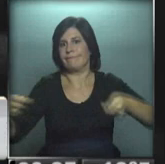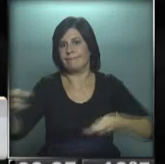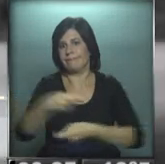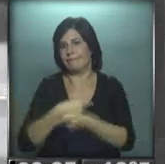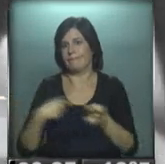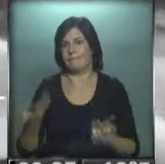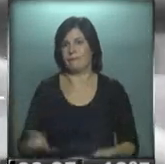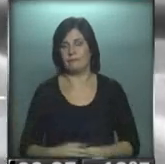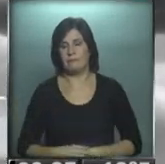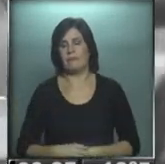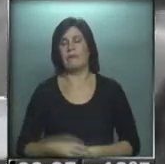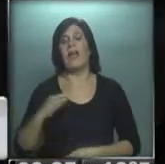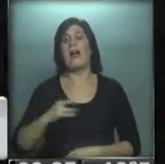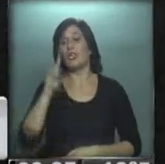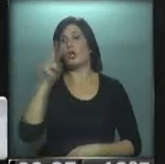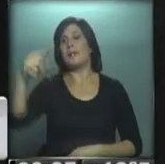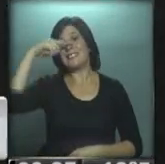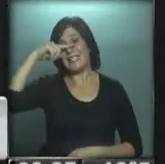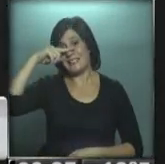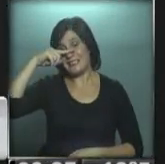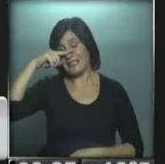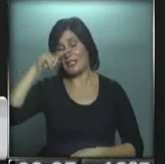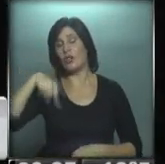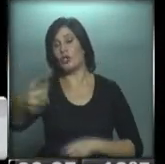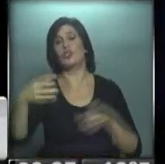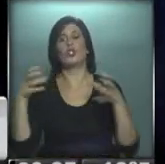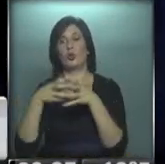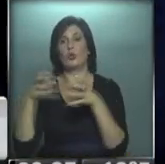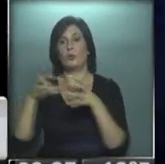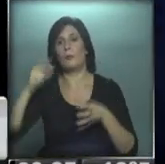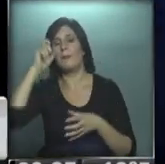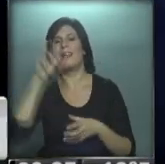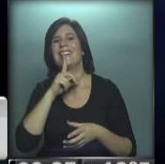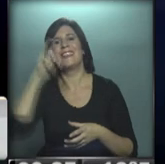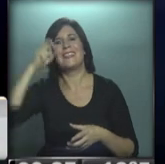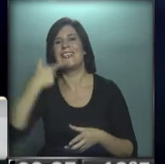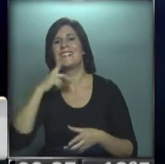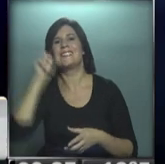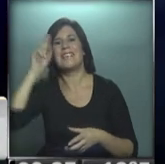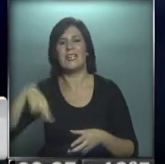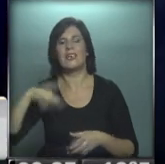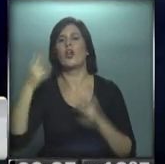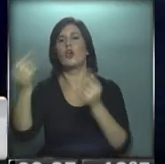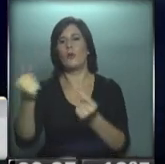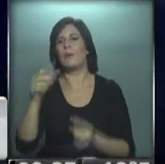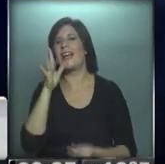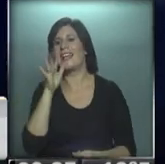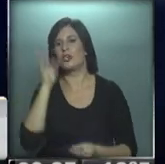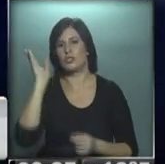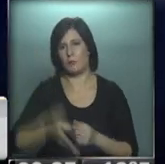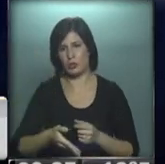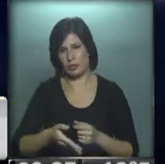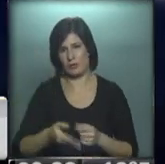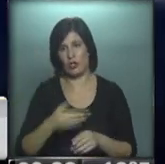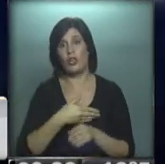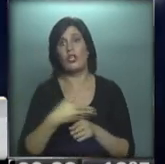En 2007, el grupo Petersen compró el 14,9% de YPF Sociedad Anónima y 4 años después, la familia